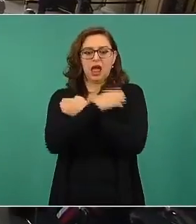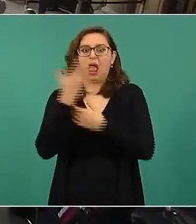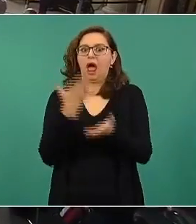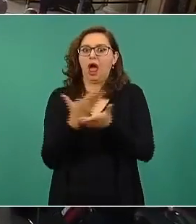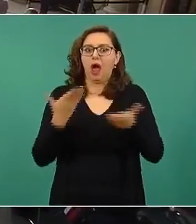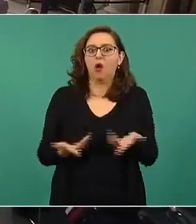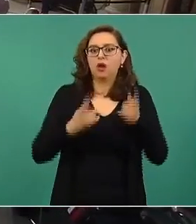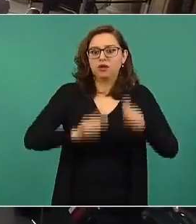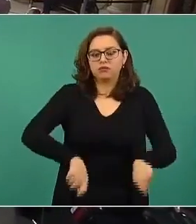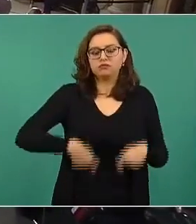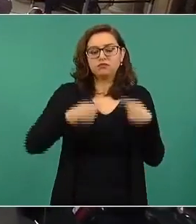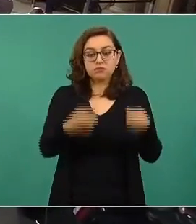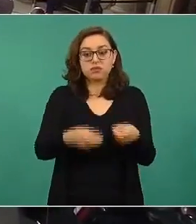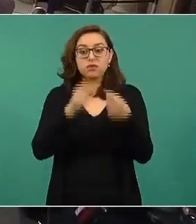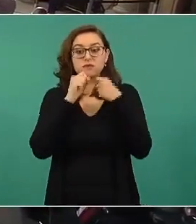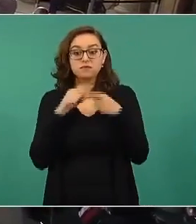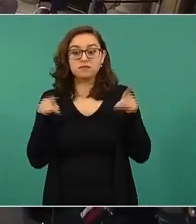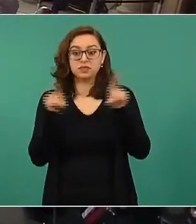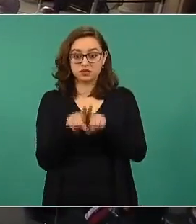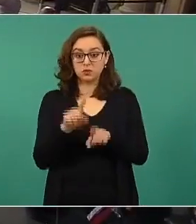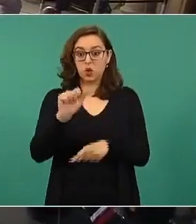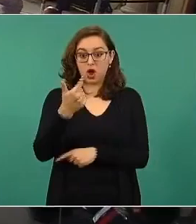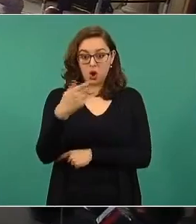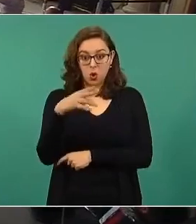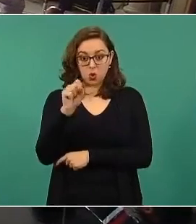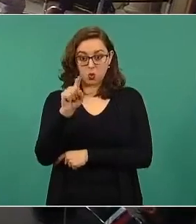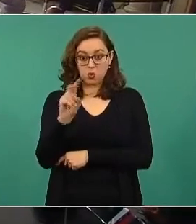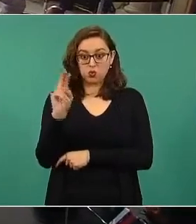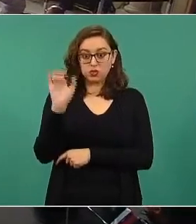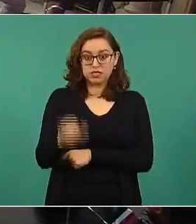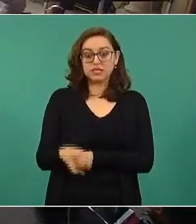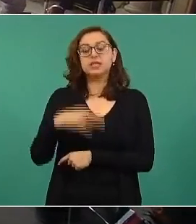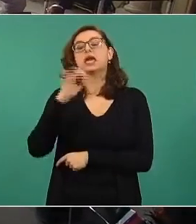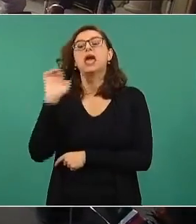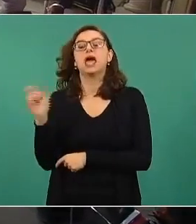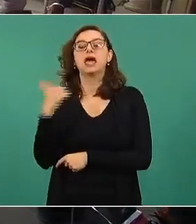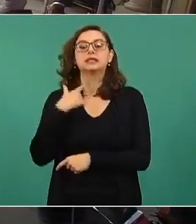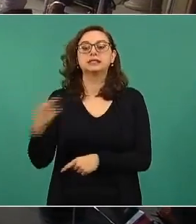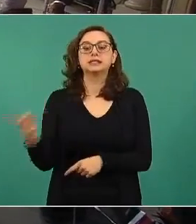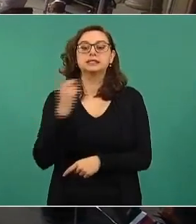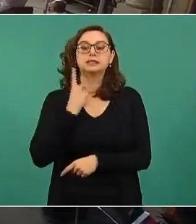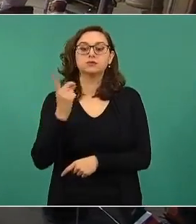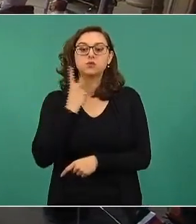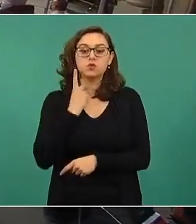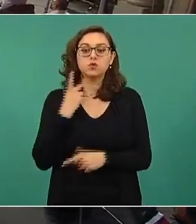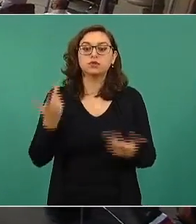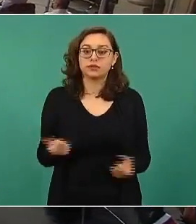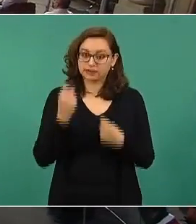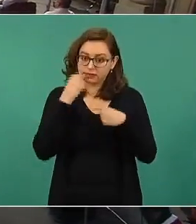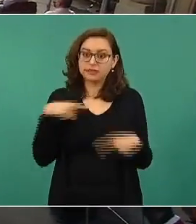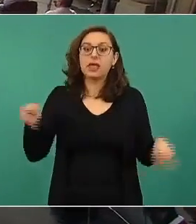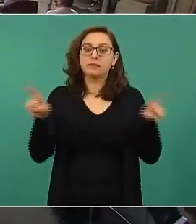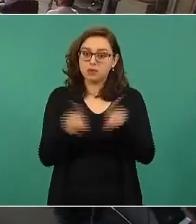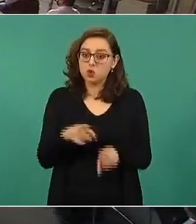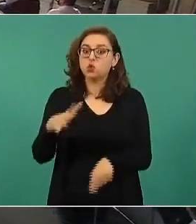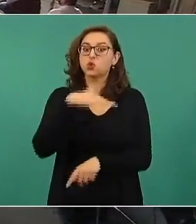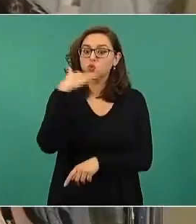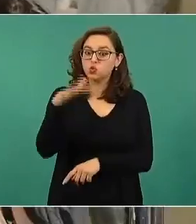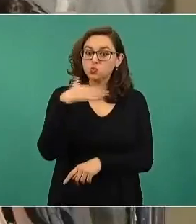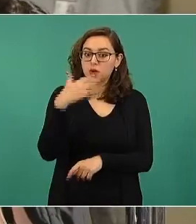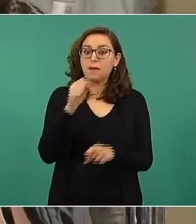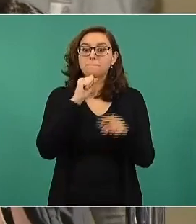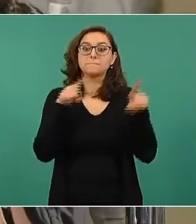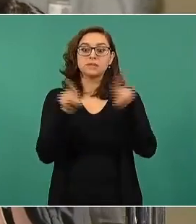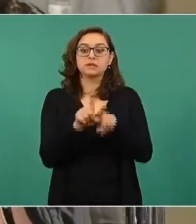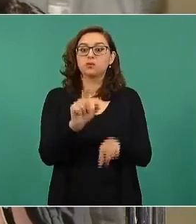está poniendo gente de Agustín Rodríguez, exdiputado federal, que pesa sobre él y otros 20 funcionarios de